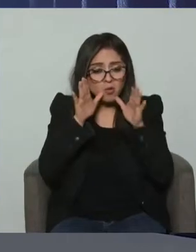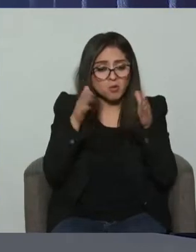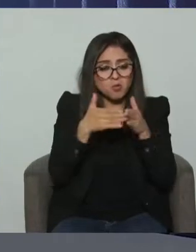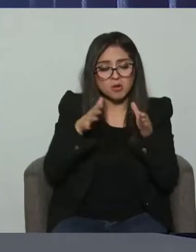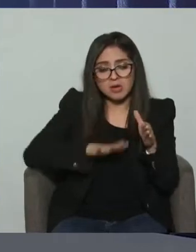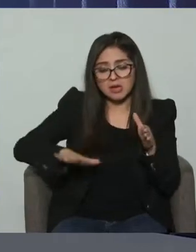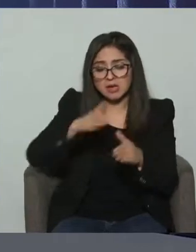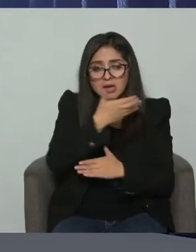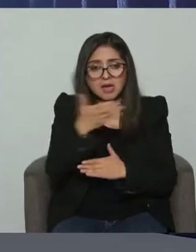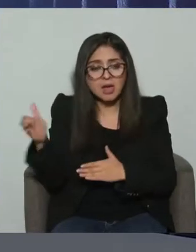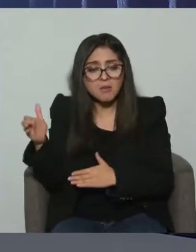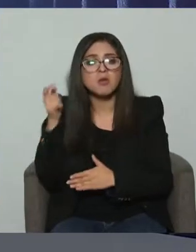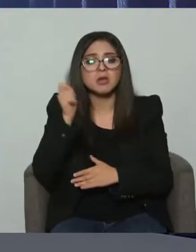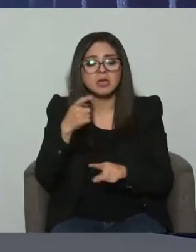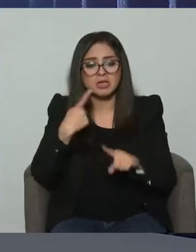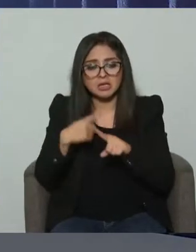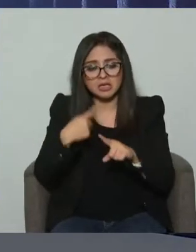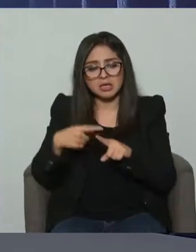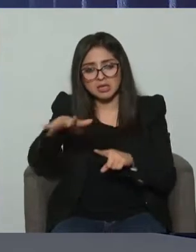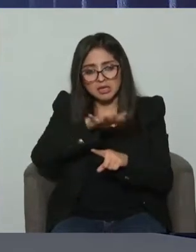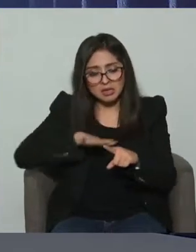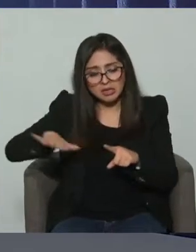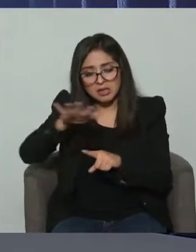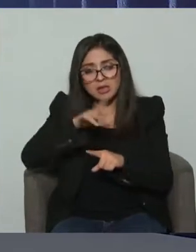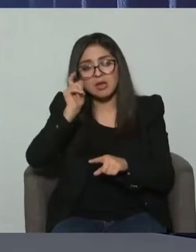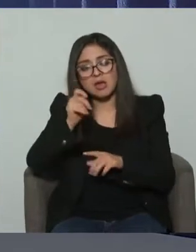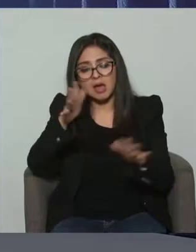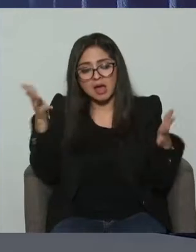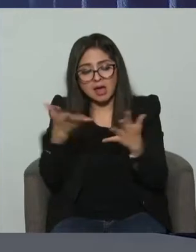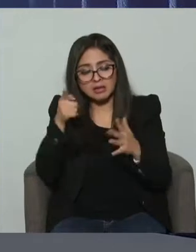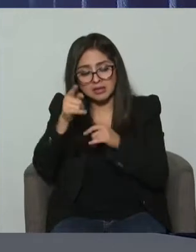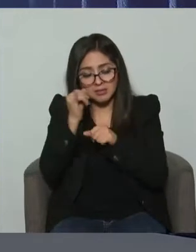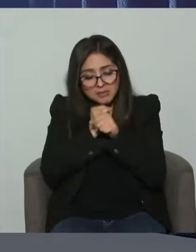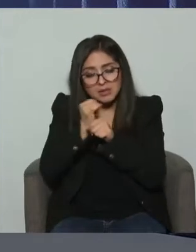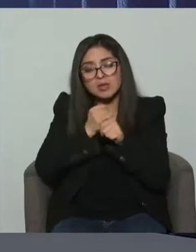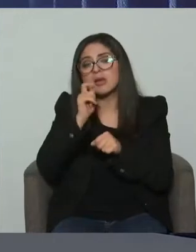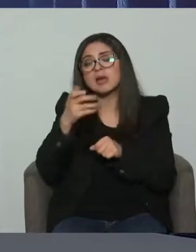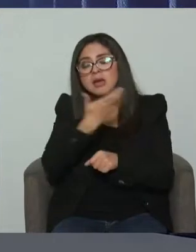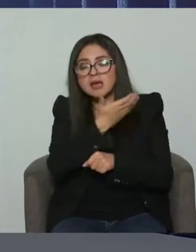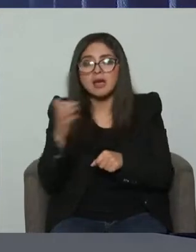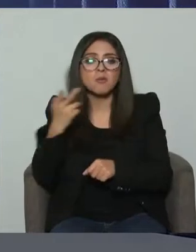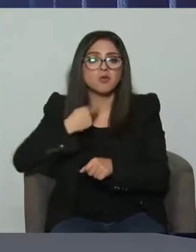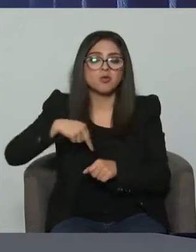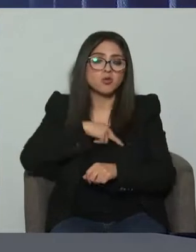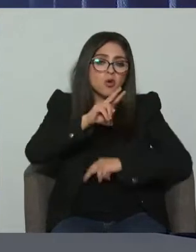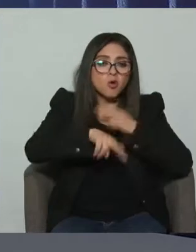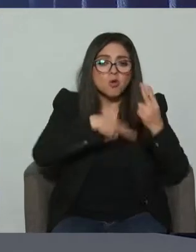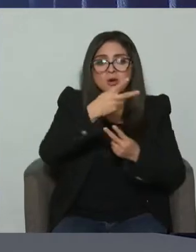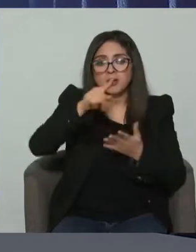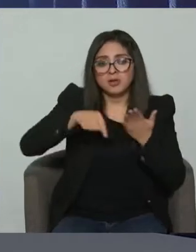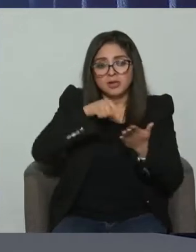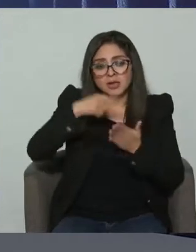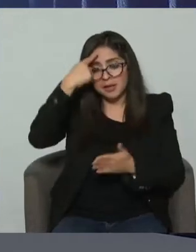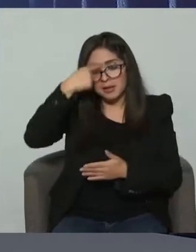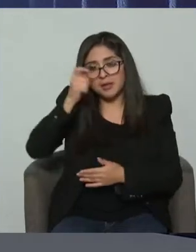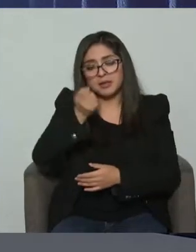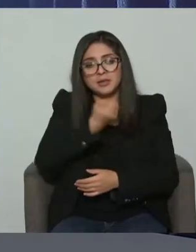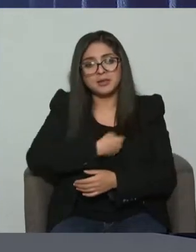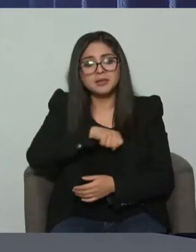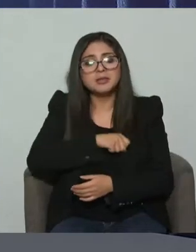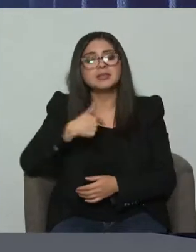rurales, quienes hemos estado en comunidades rurales haciendo investigación de campo y hemos acudido a estas clínicas de salud, pues sabemos que tienen solamente